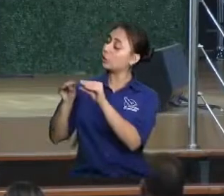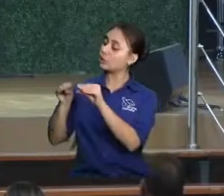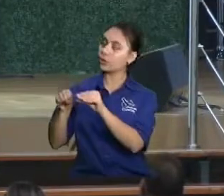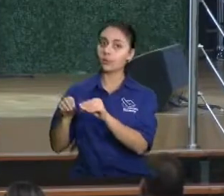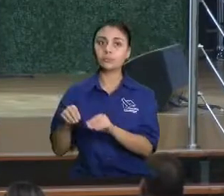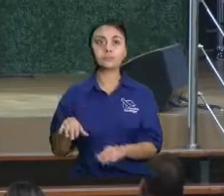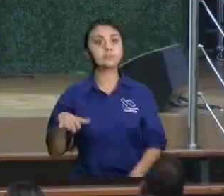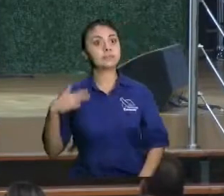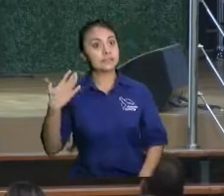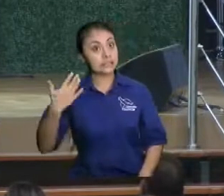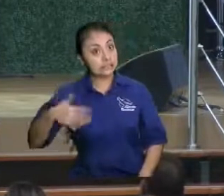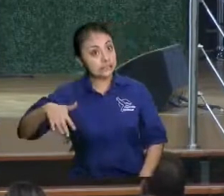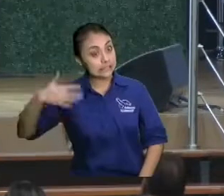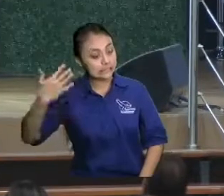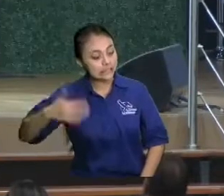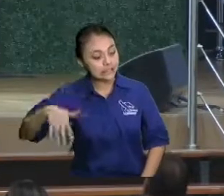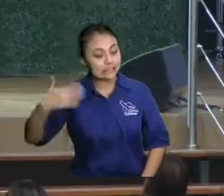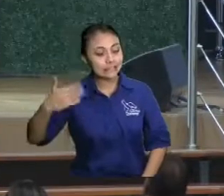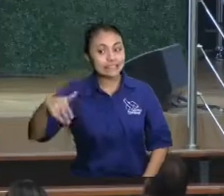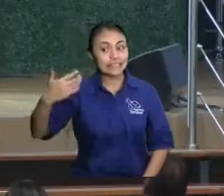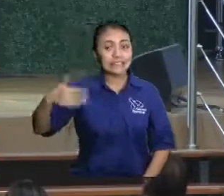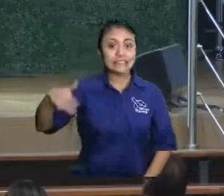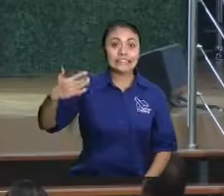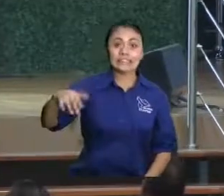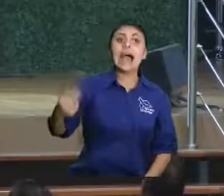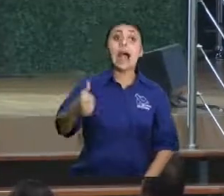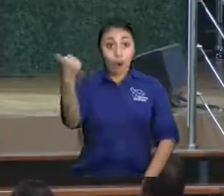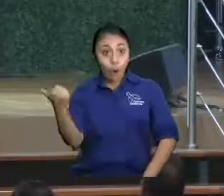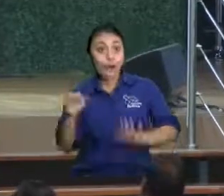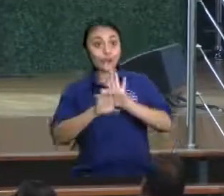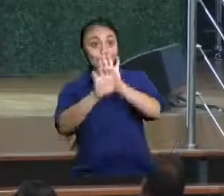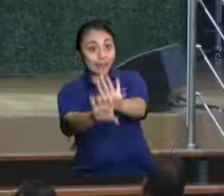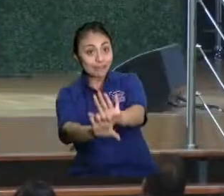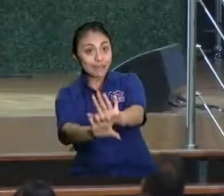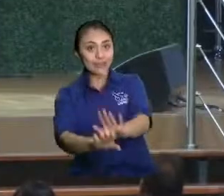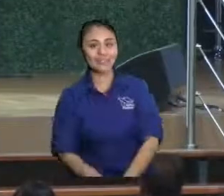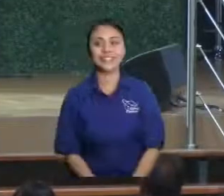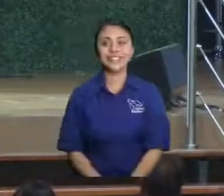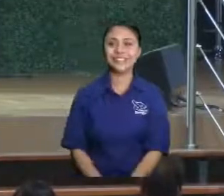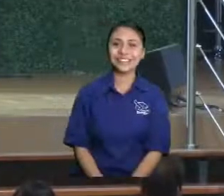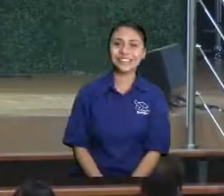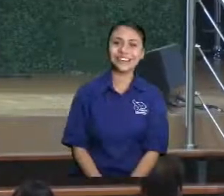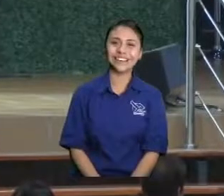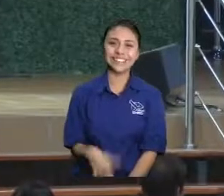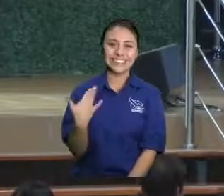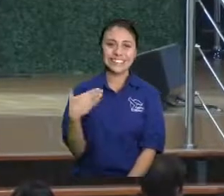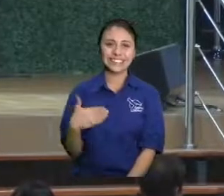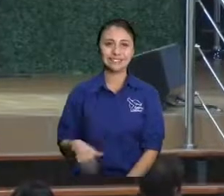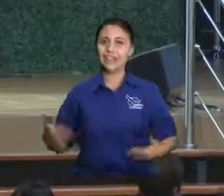¿Verdad que ya le estoy cayendo mal? Ah, entonces le sigo dando. Ah, no.